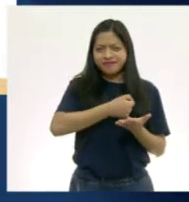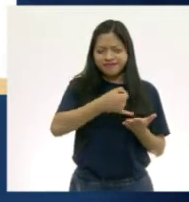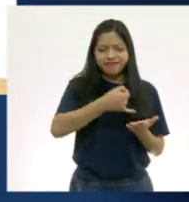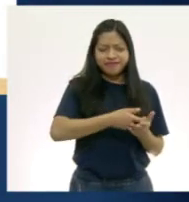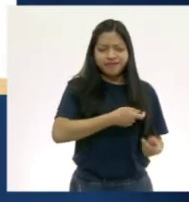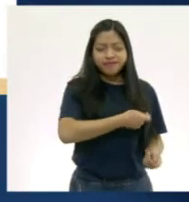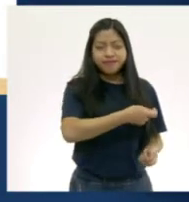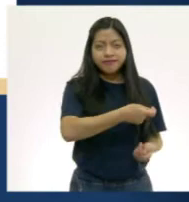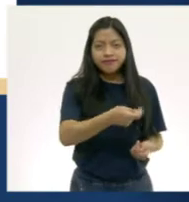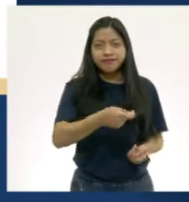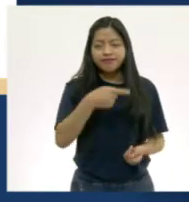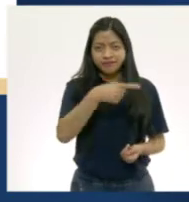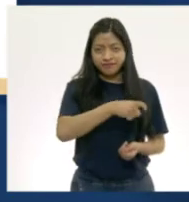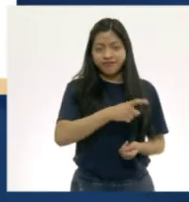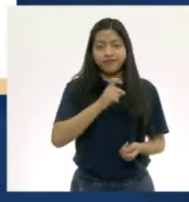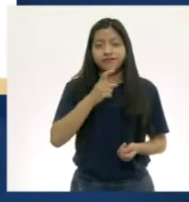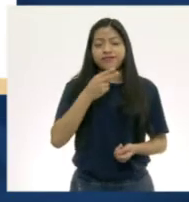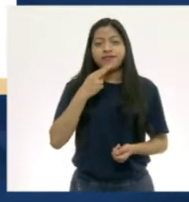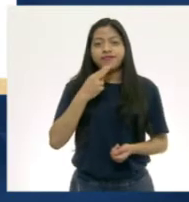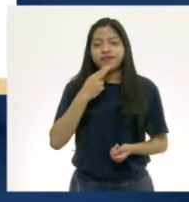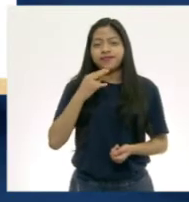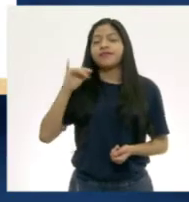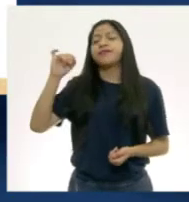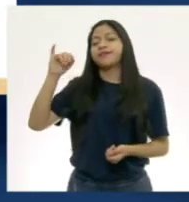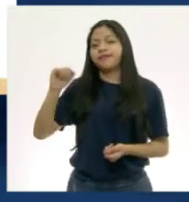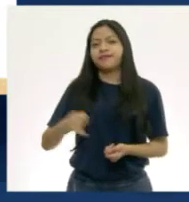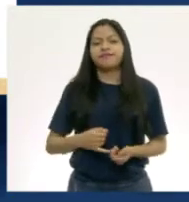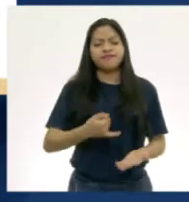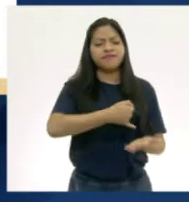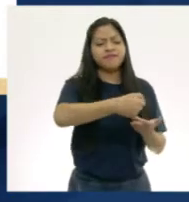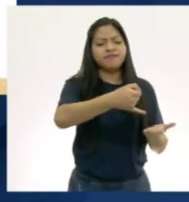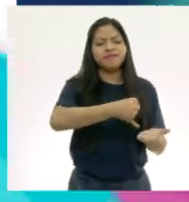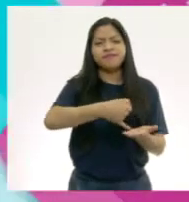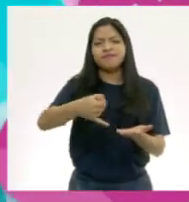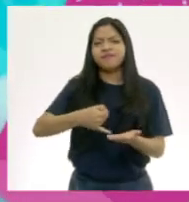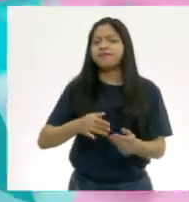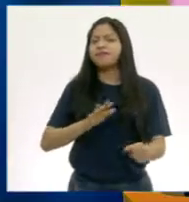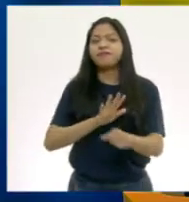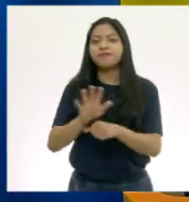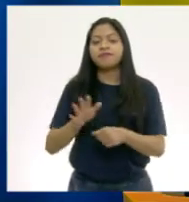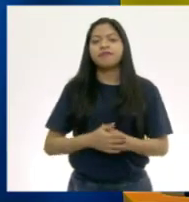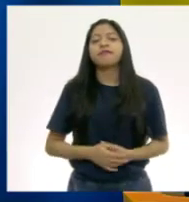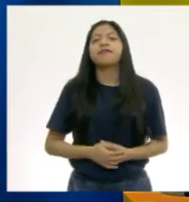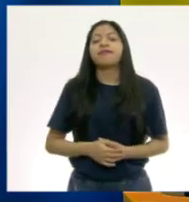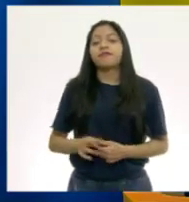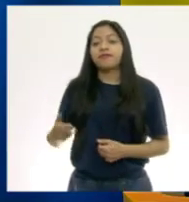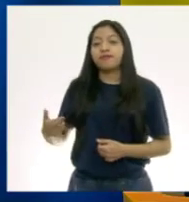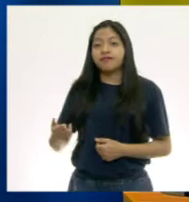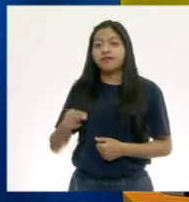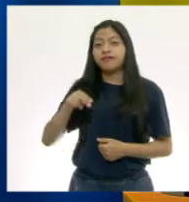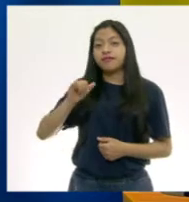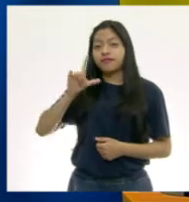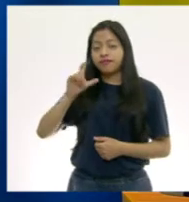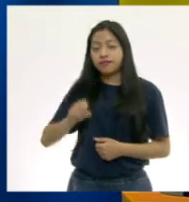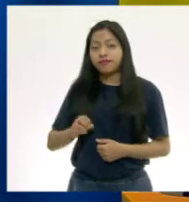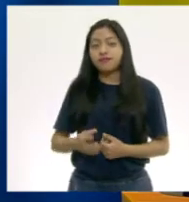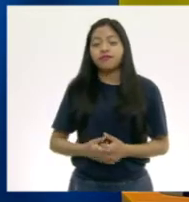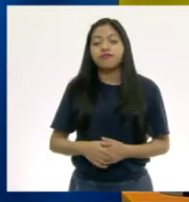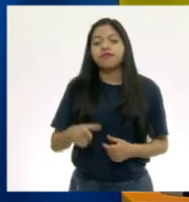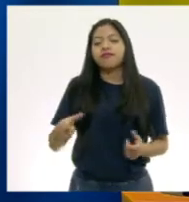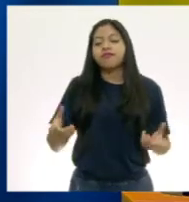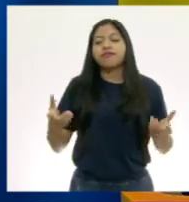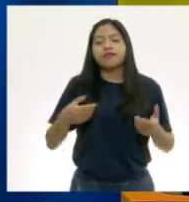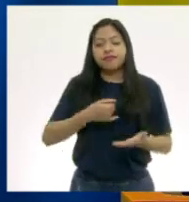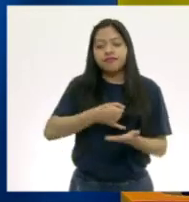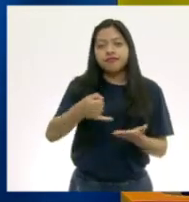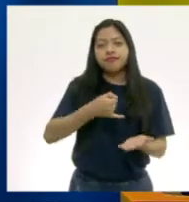es. ¿Y qué era lo que cultivaban? En las riberas del río Nilo, los egipcios cultivaban principalmente cereales,